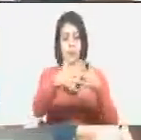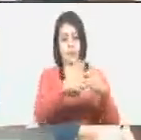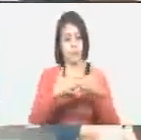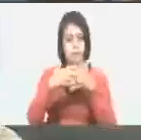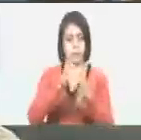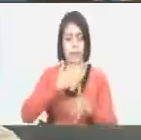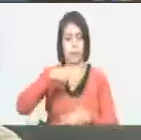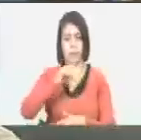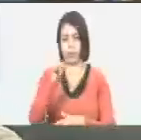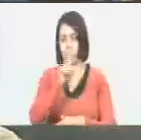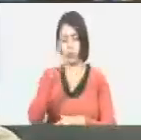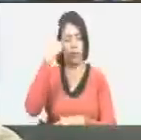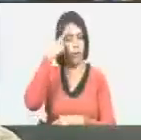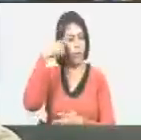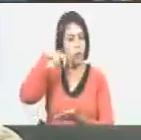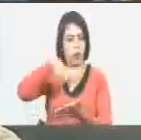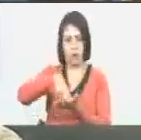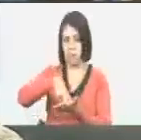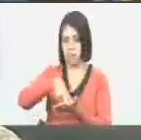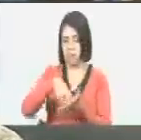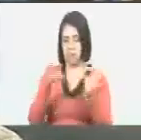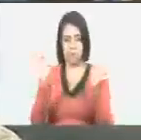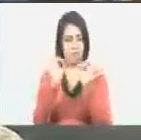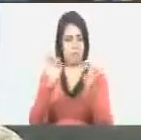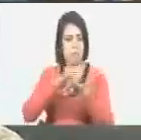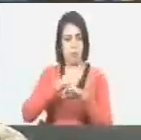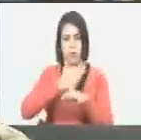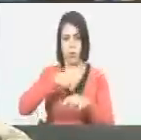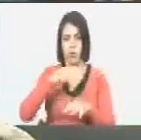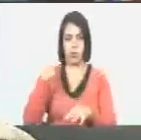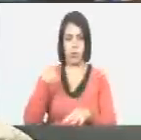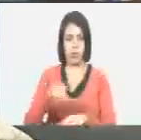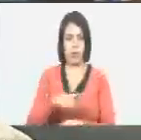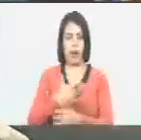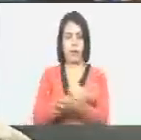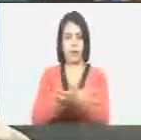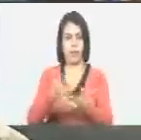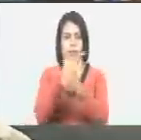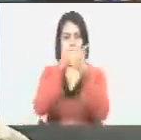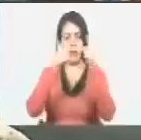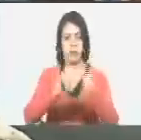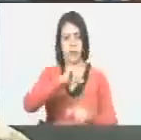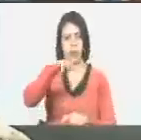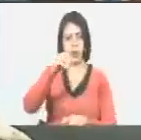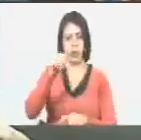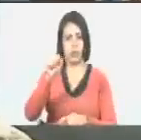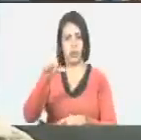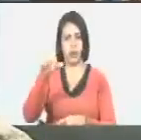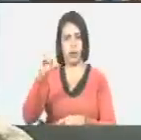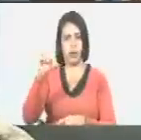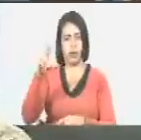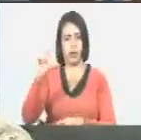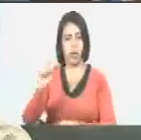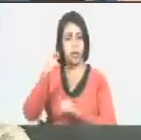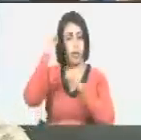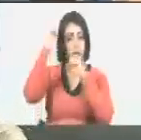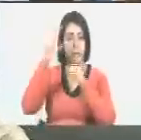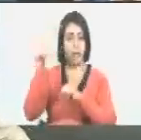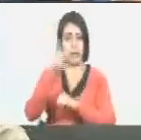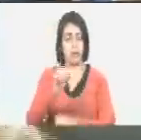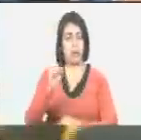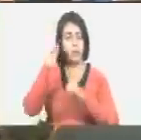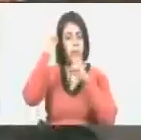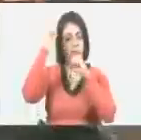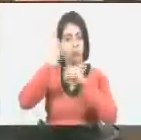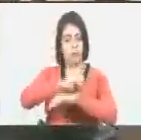que nosotros no sabemos arrodillarnos ante nadie, porque tenemos la sangre libertaria de José Leonardo Chirino. ¡Que viva Venezuela! ¡Que viva